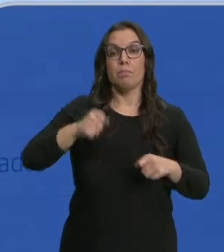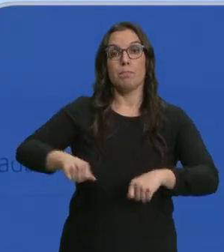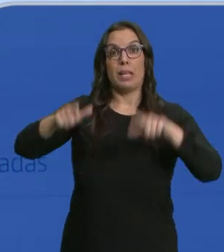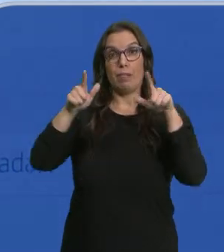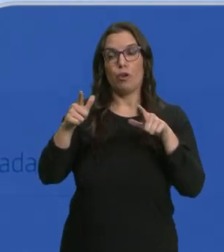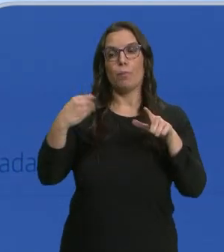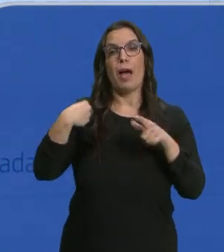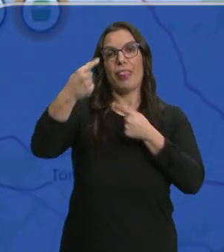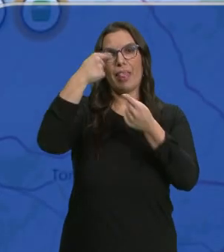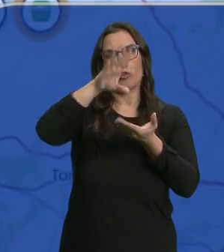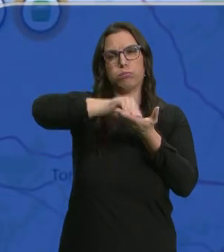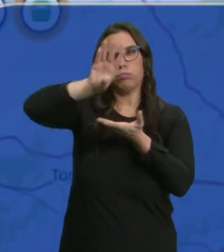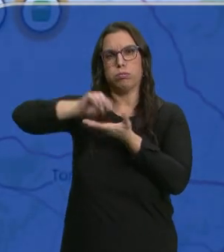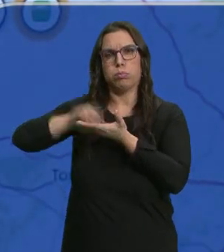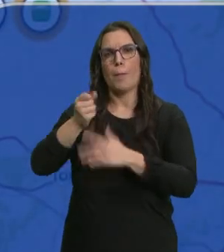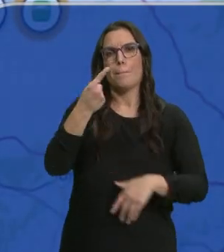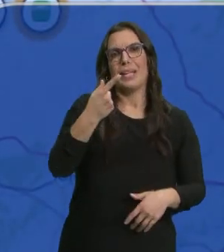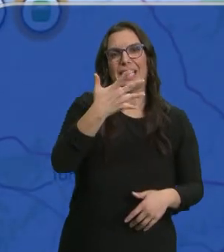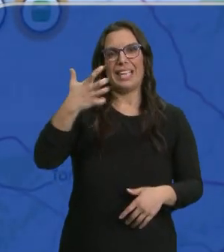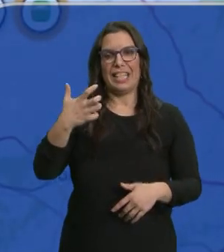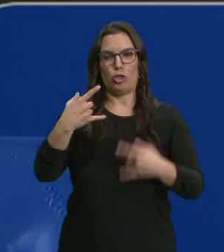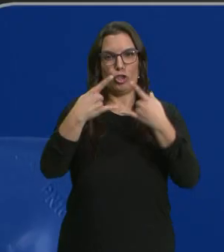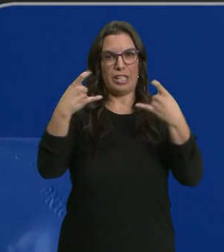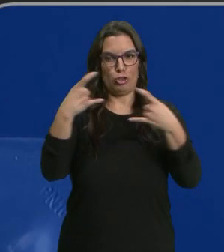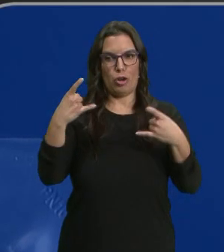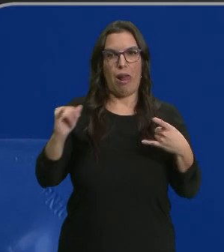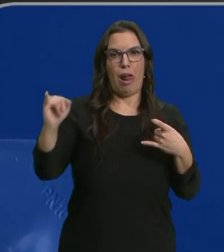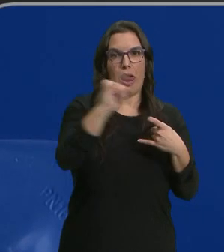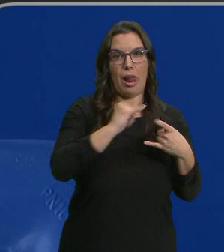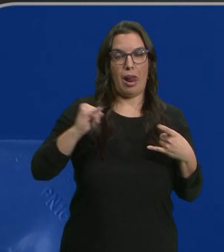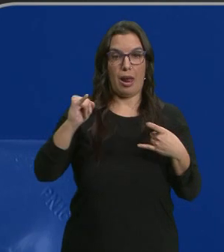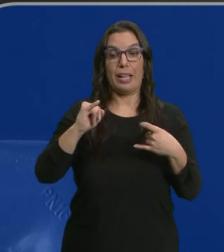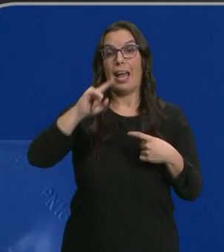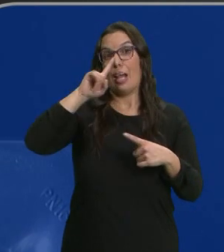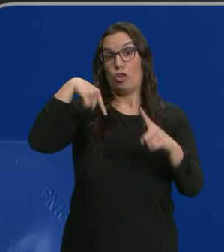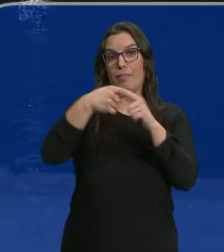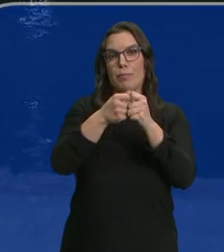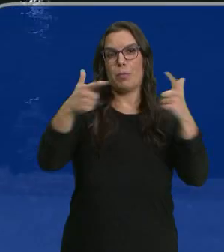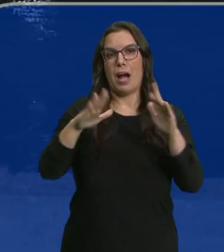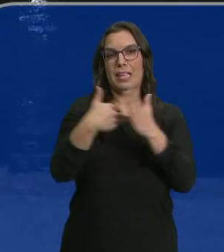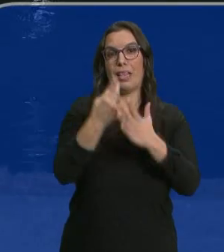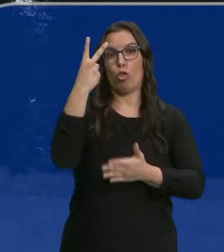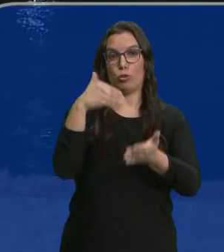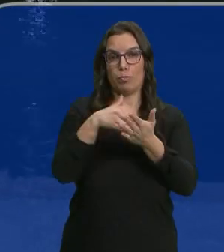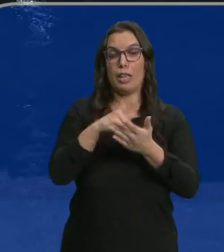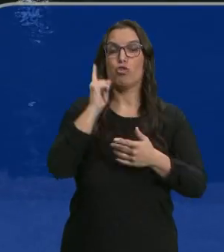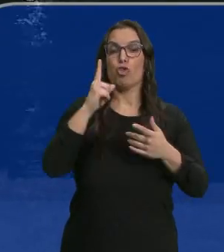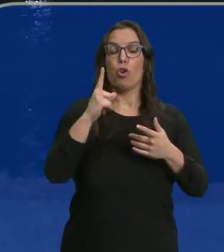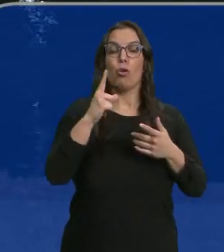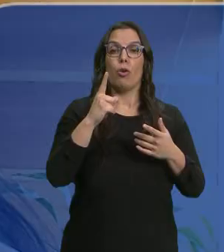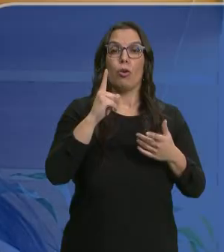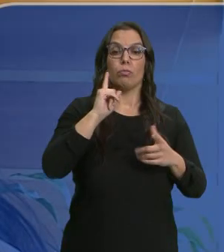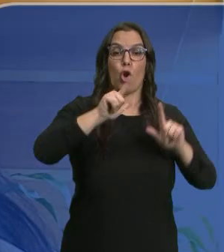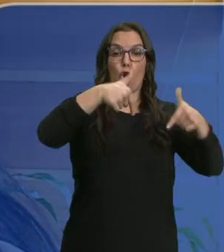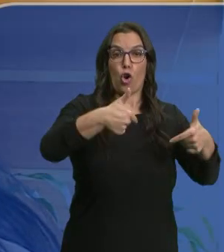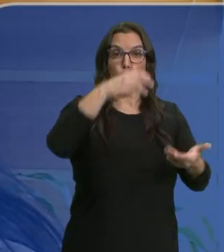plataforma recoge los datos de 1.500 sensores instalados que llegarán a 2.000 el próximo año y que no solo están en los